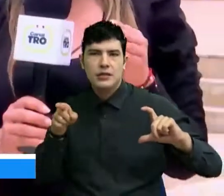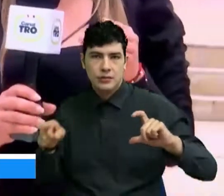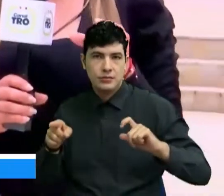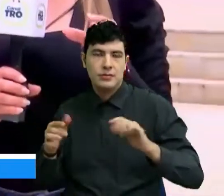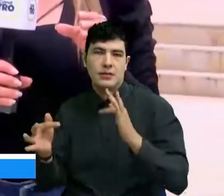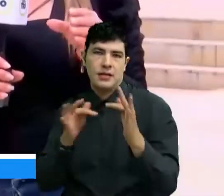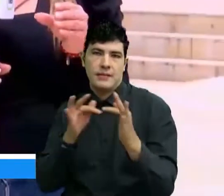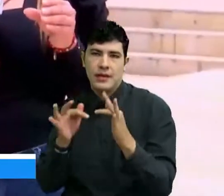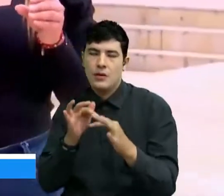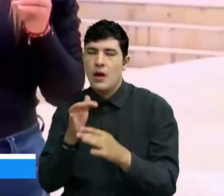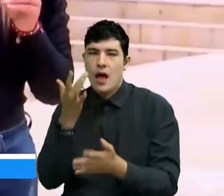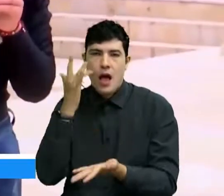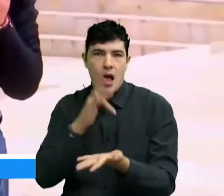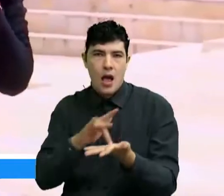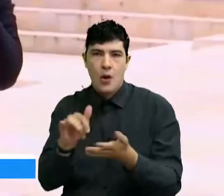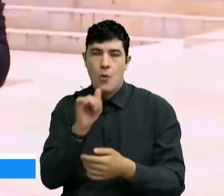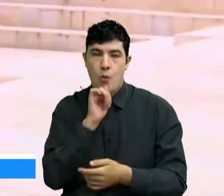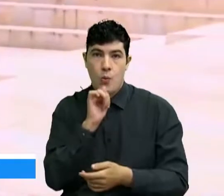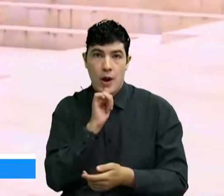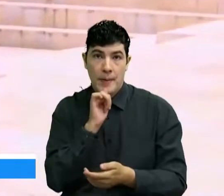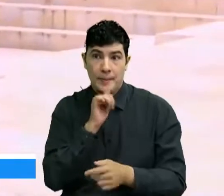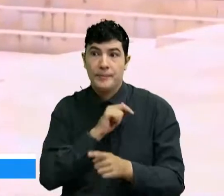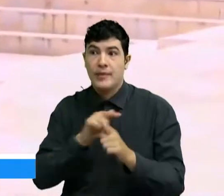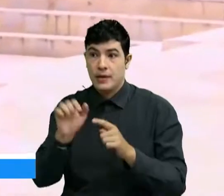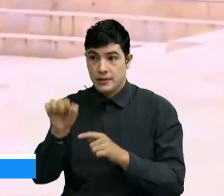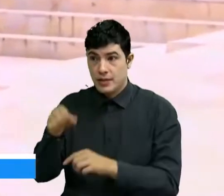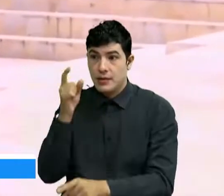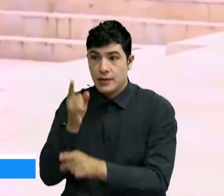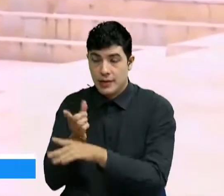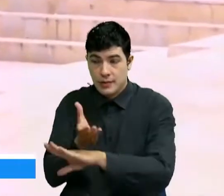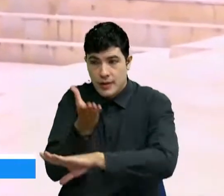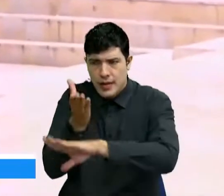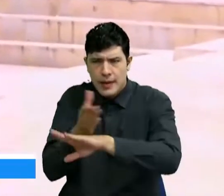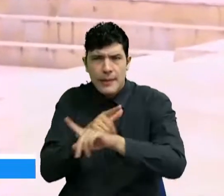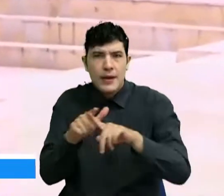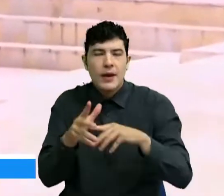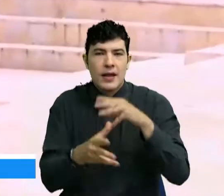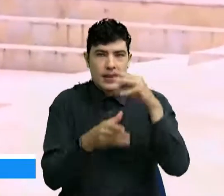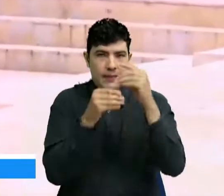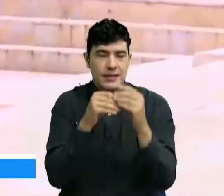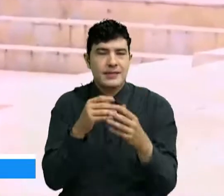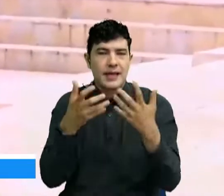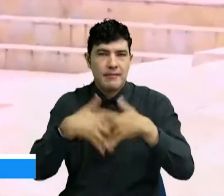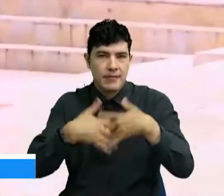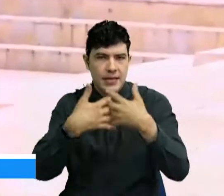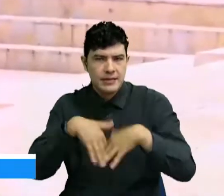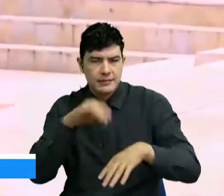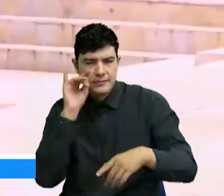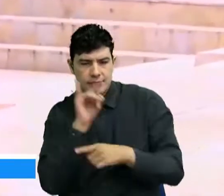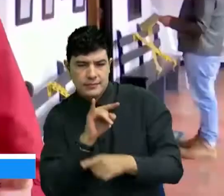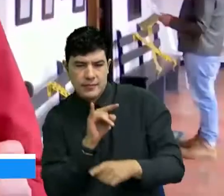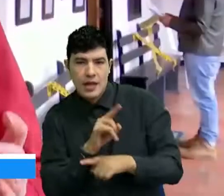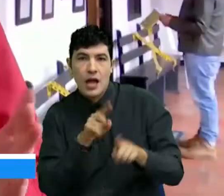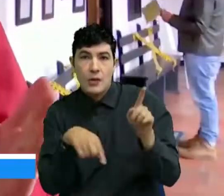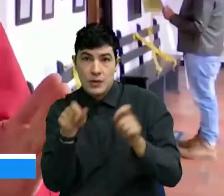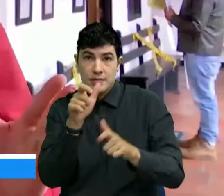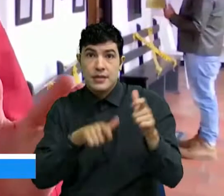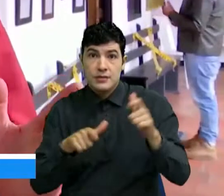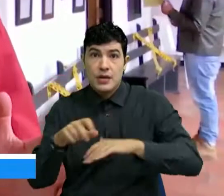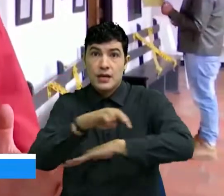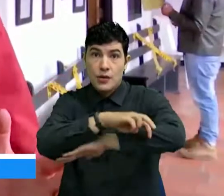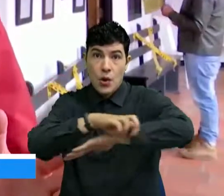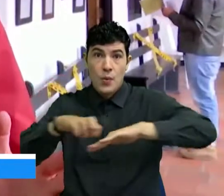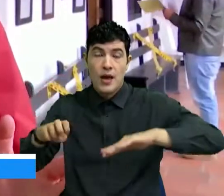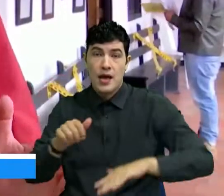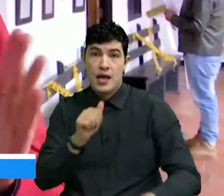embargo la empresa también está identificando conexiones fraudulentas que se hacen de agua potable. Y es la